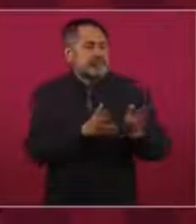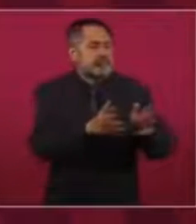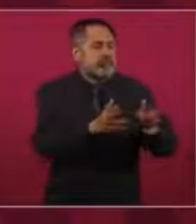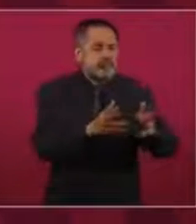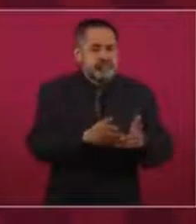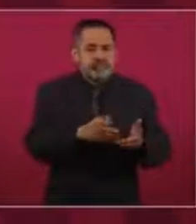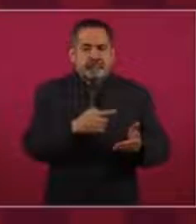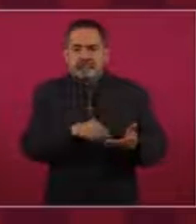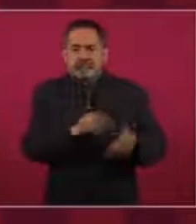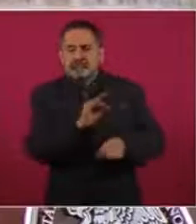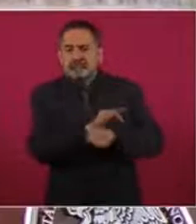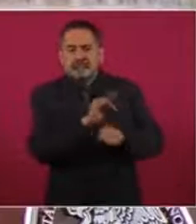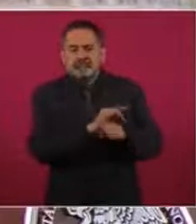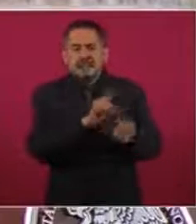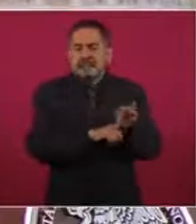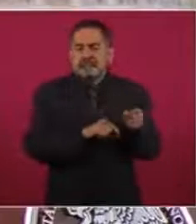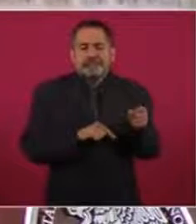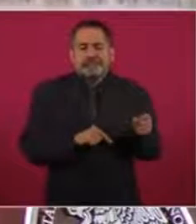proteger